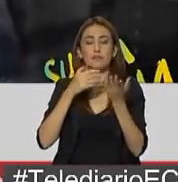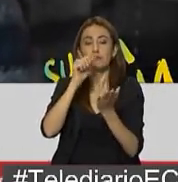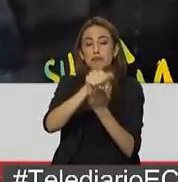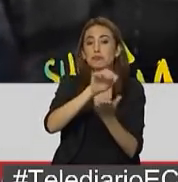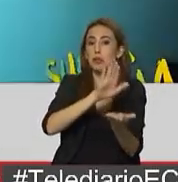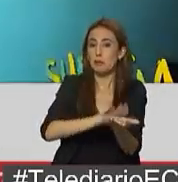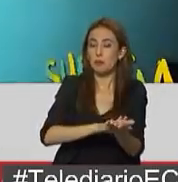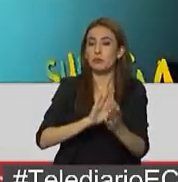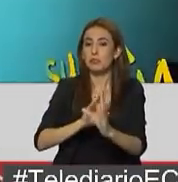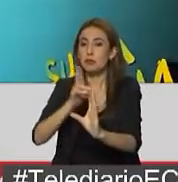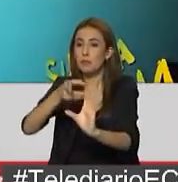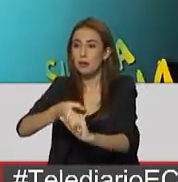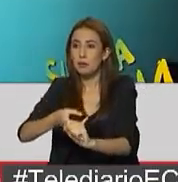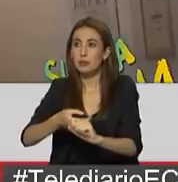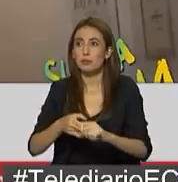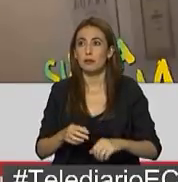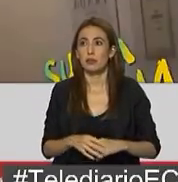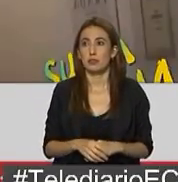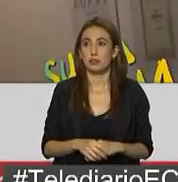evento presencial.